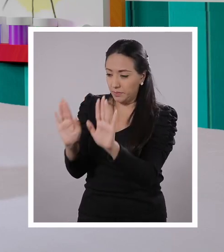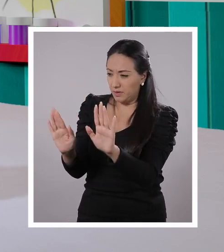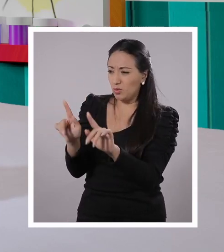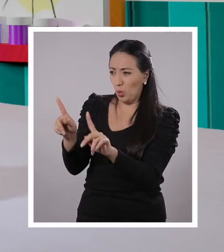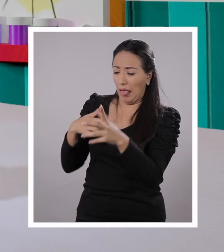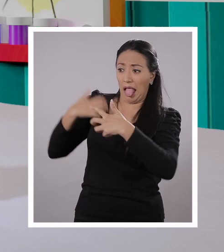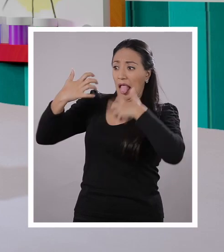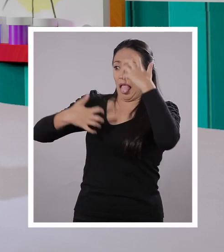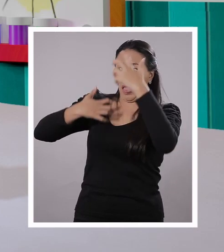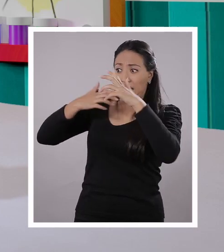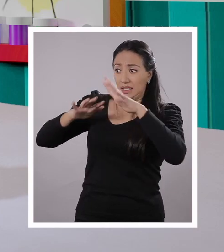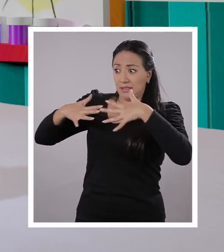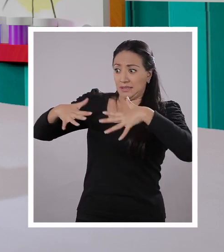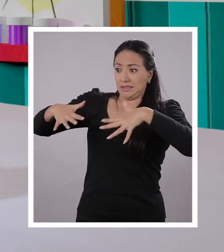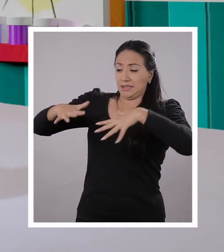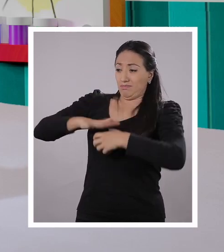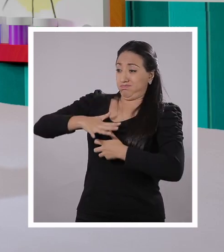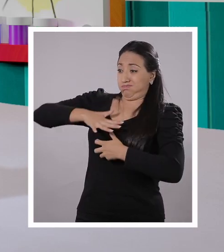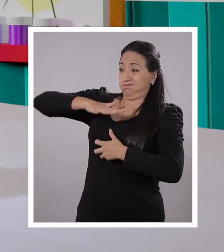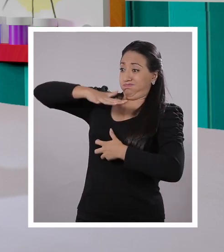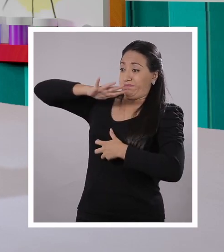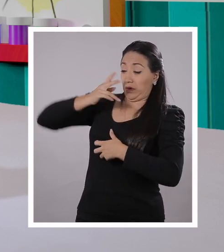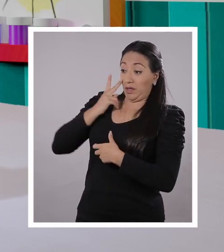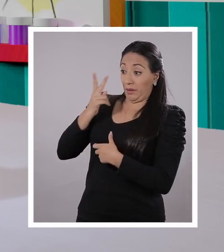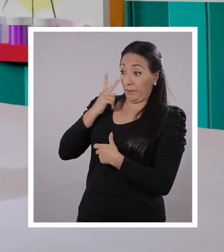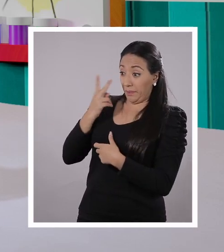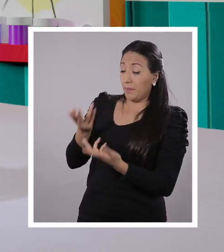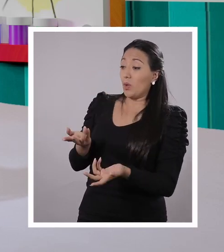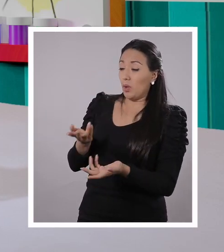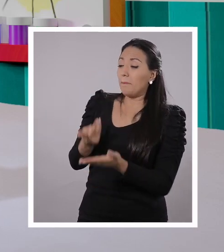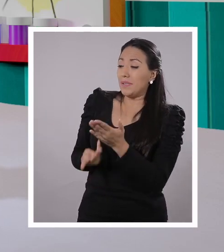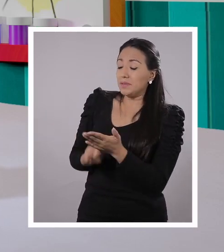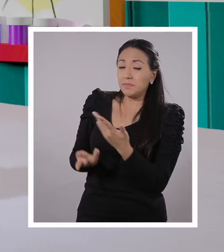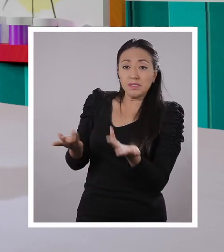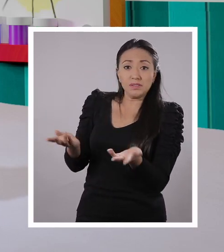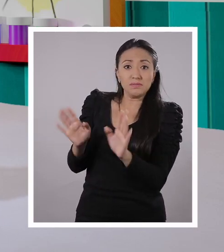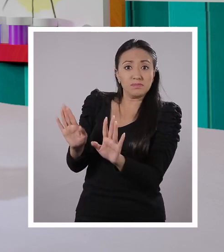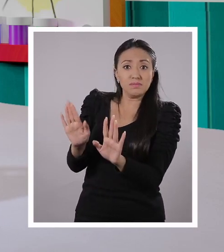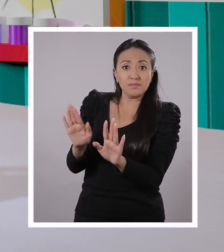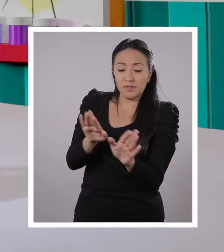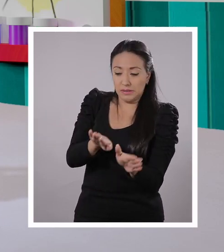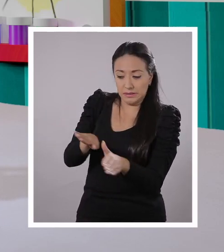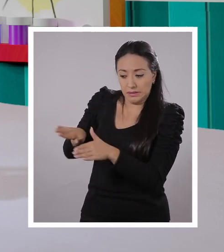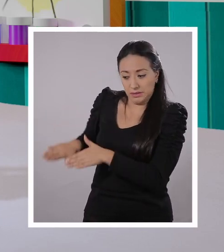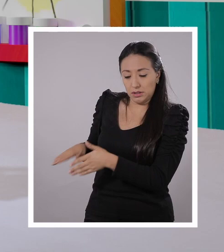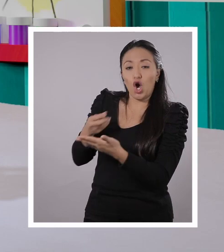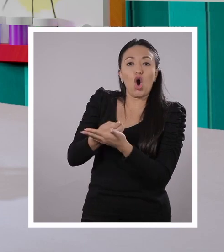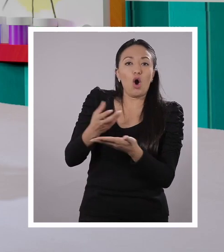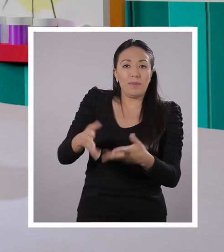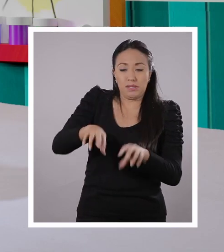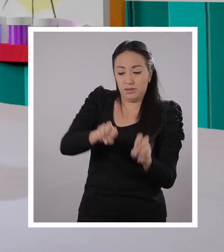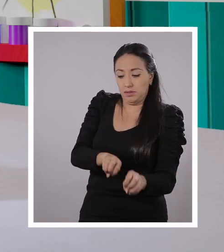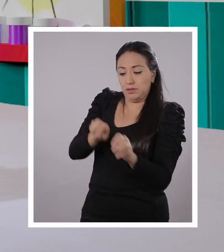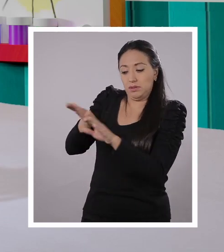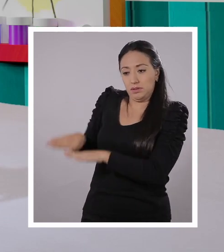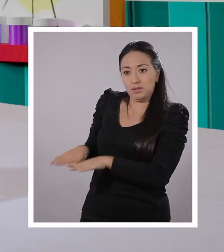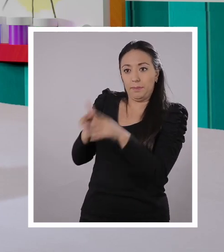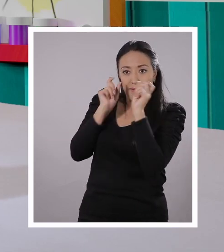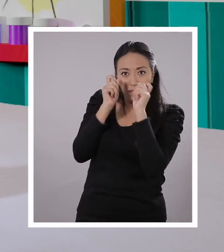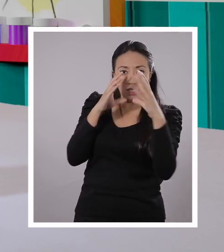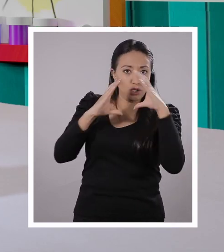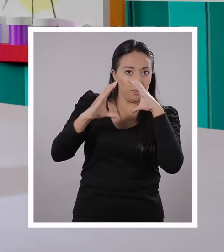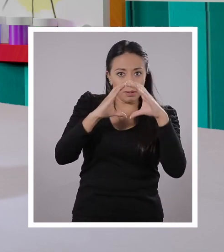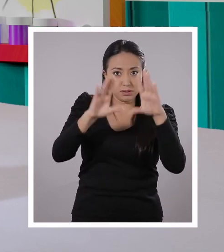la impresión de que tus emociones están a punto de desbordar. Punto, punto, punto. A ver, espera, vamos a dejar a un lado la bolsita de compras. Está bien. Porque